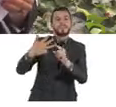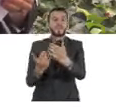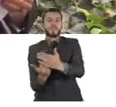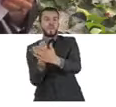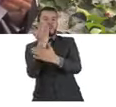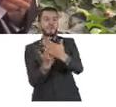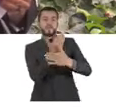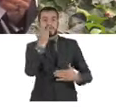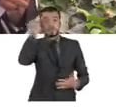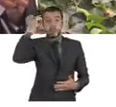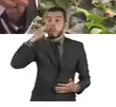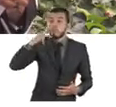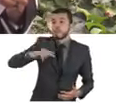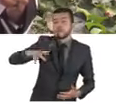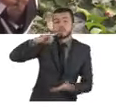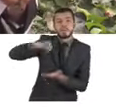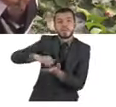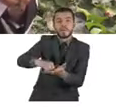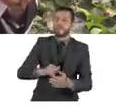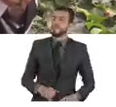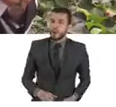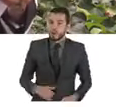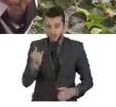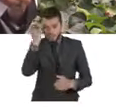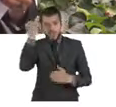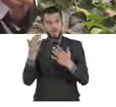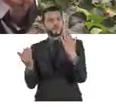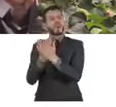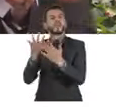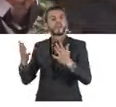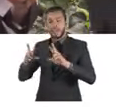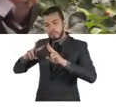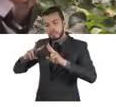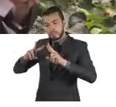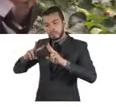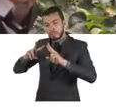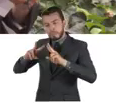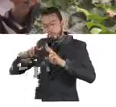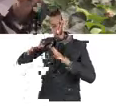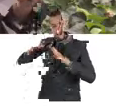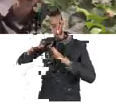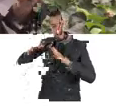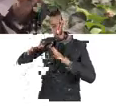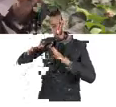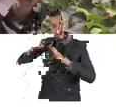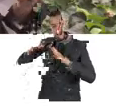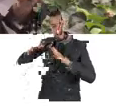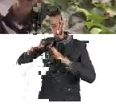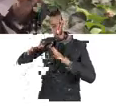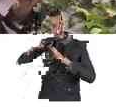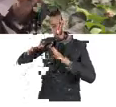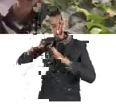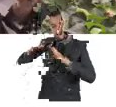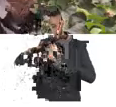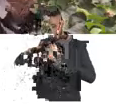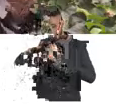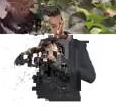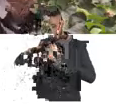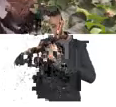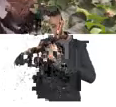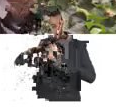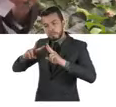buscando incentivar la investigación y la innovación para la resolución conjunta de problemas coyunturales